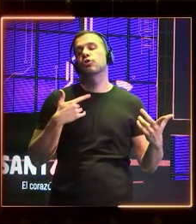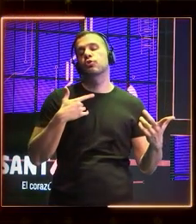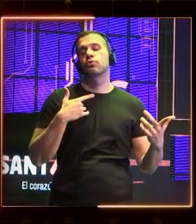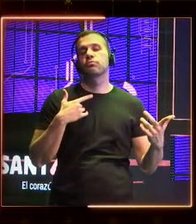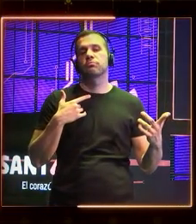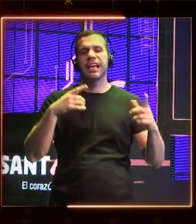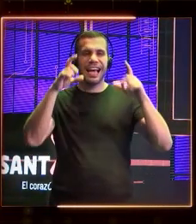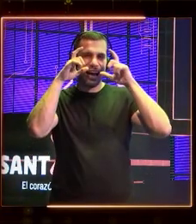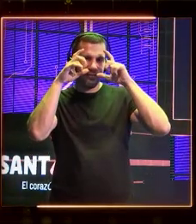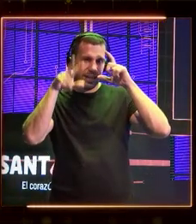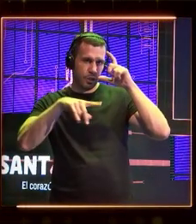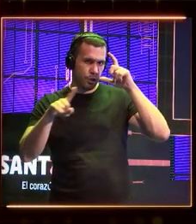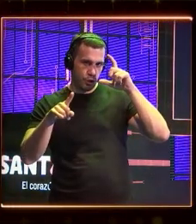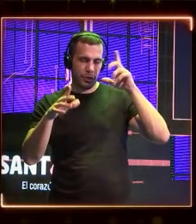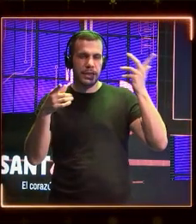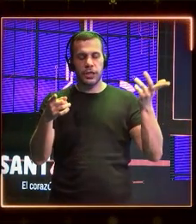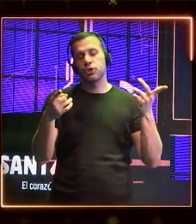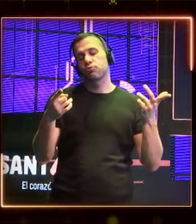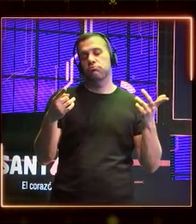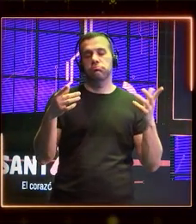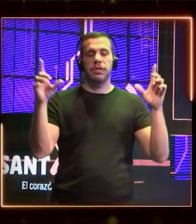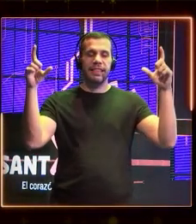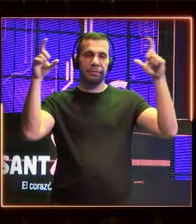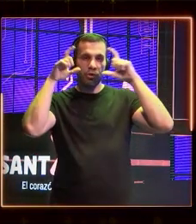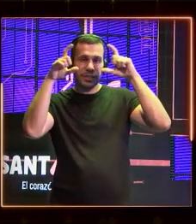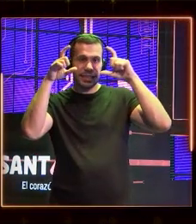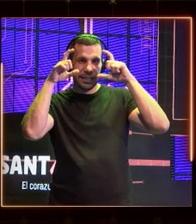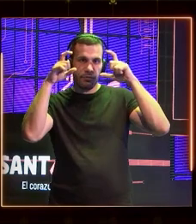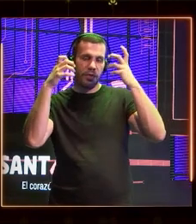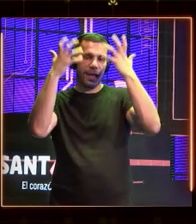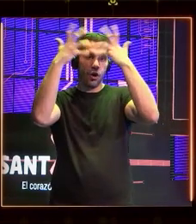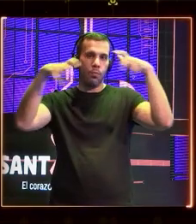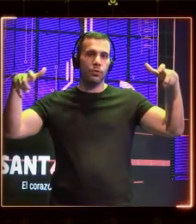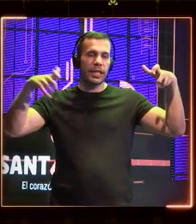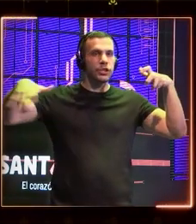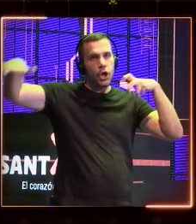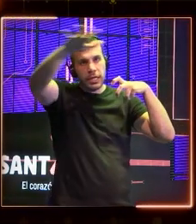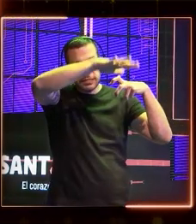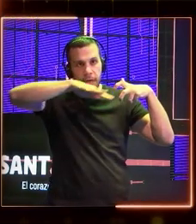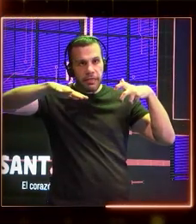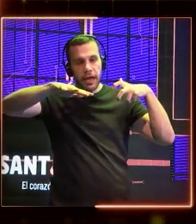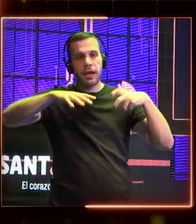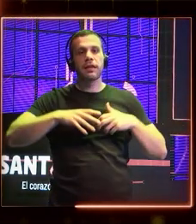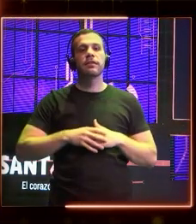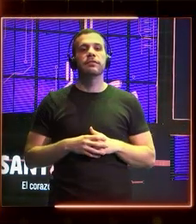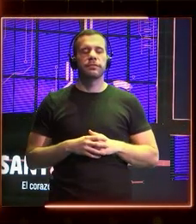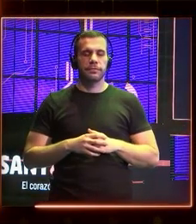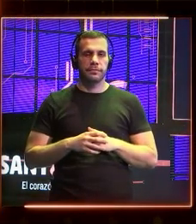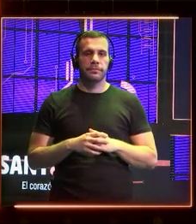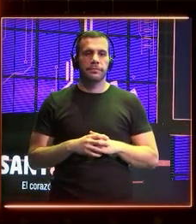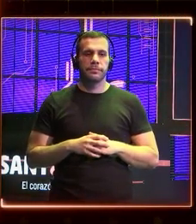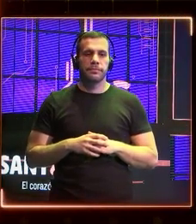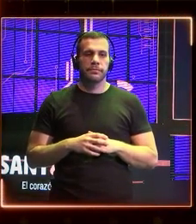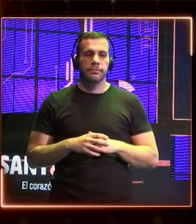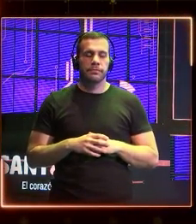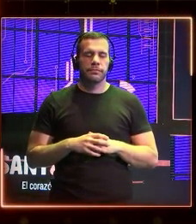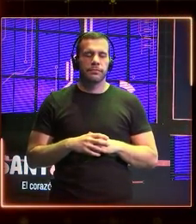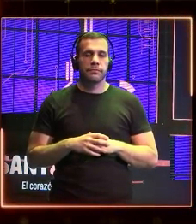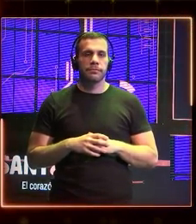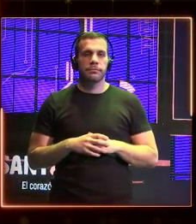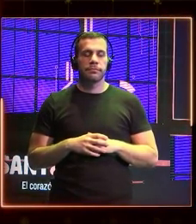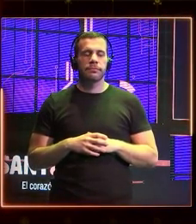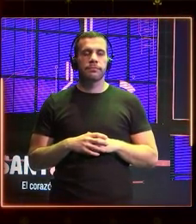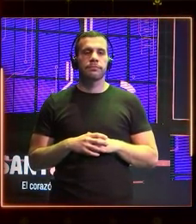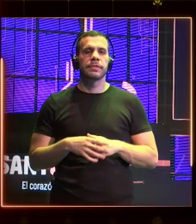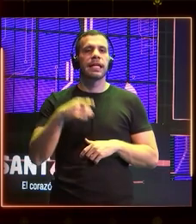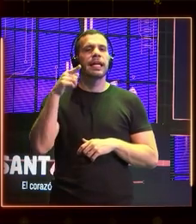computación espacial aunque parezcan gafas no son gafas dispositivo de computación espacial esto es el